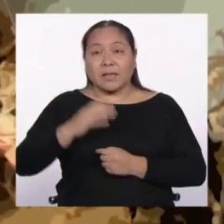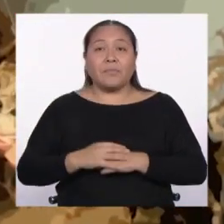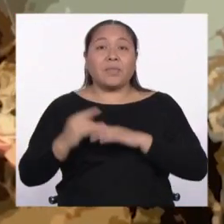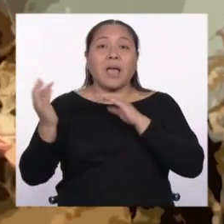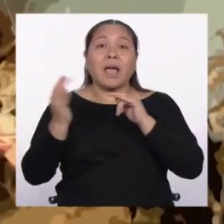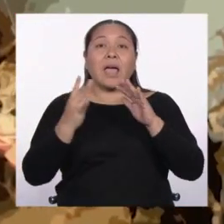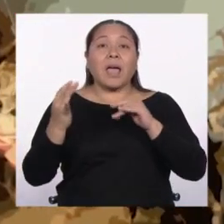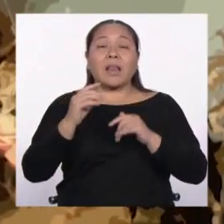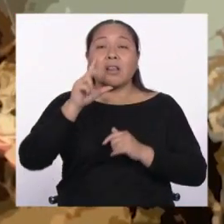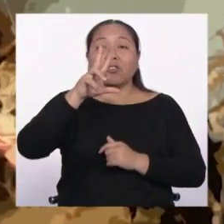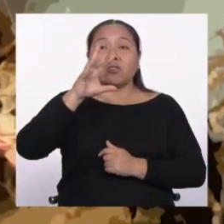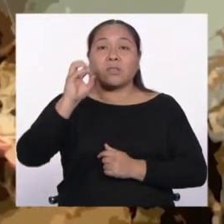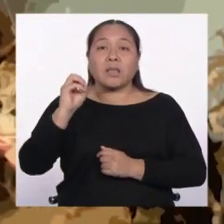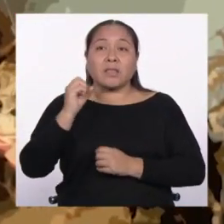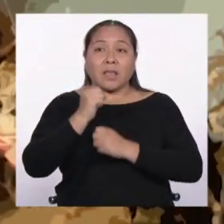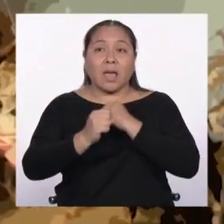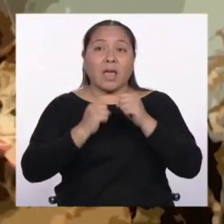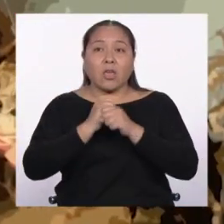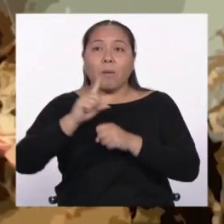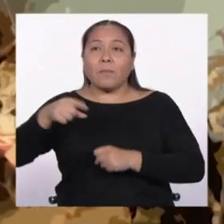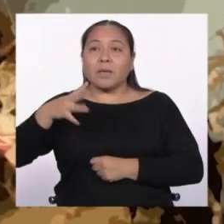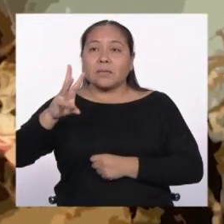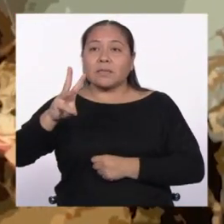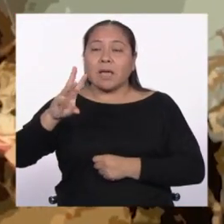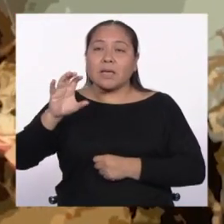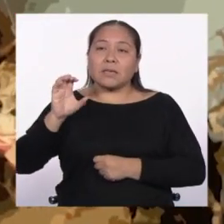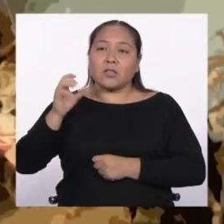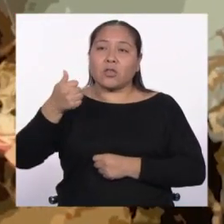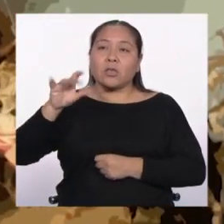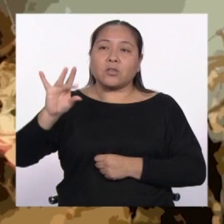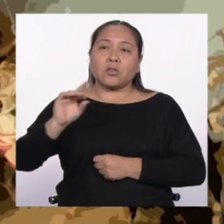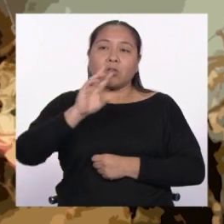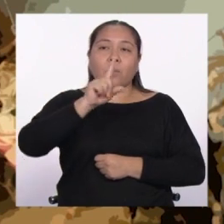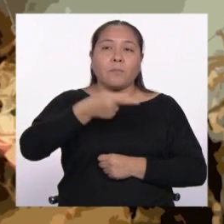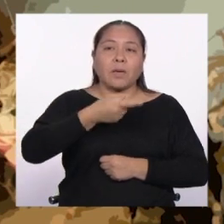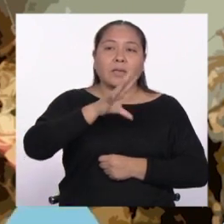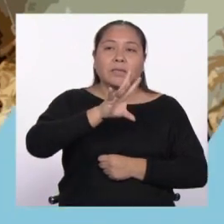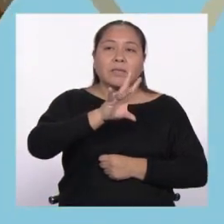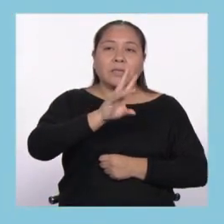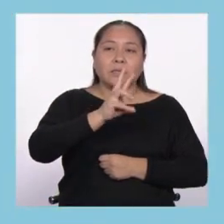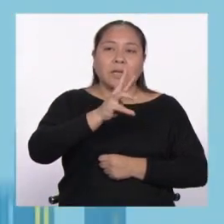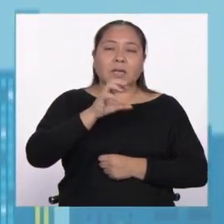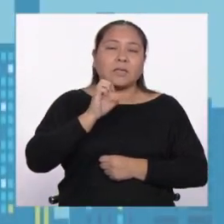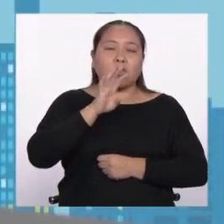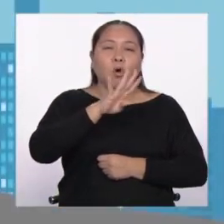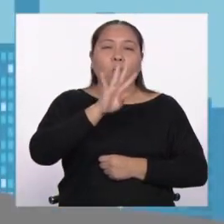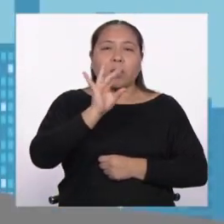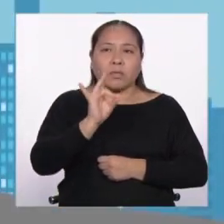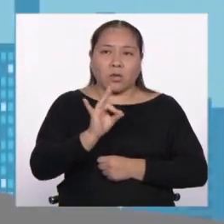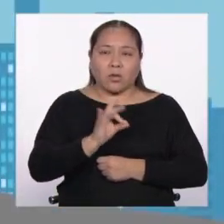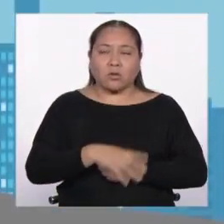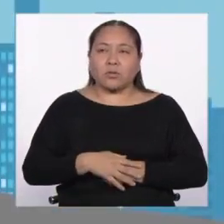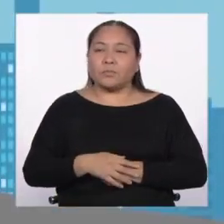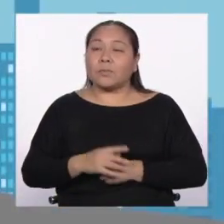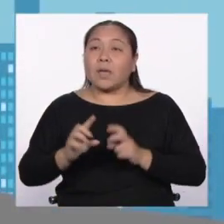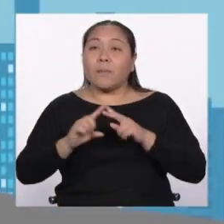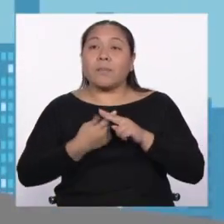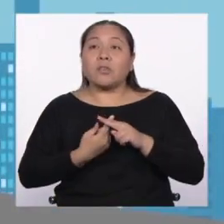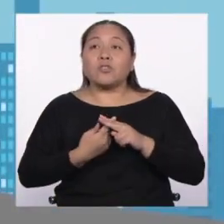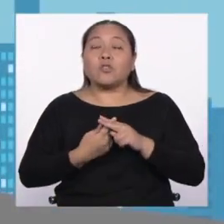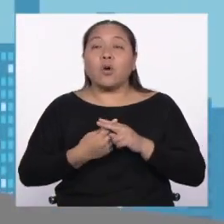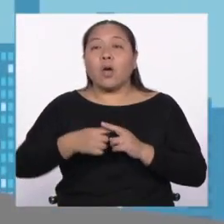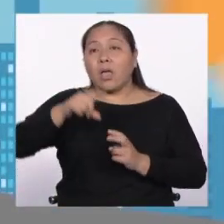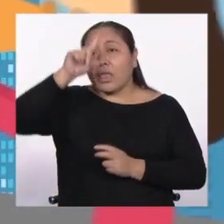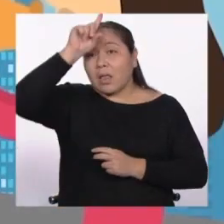30 años se dio entre 1618 y 1648. Todo comenzó en Alemania,